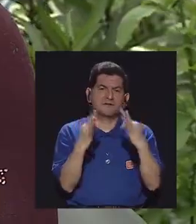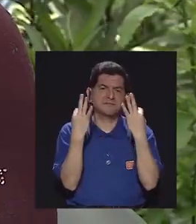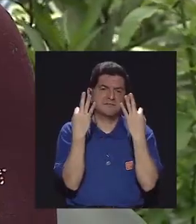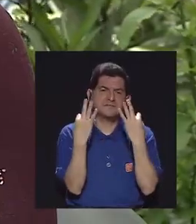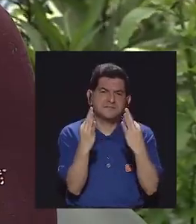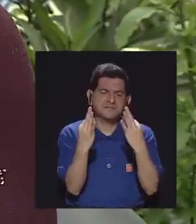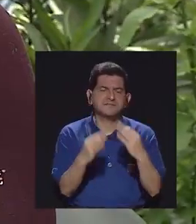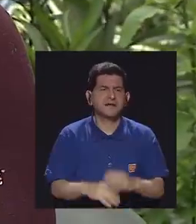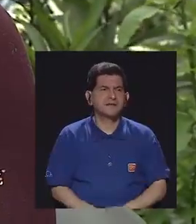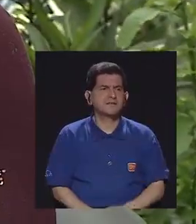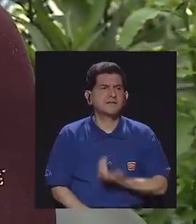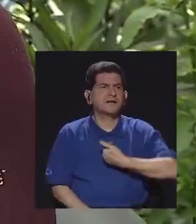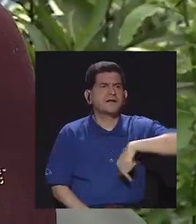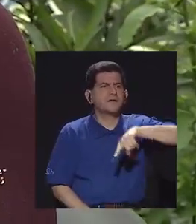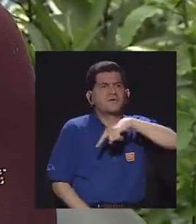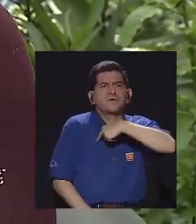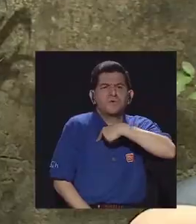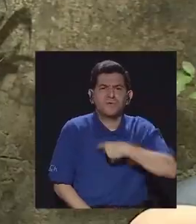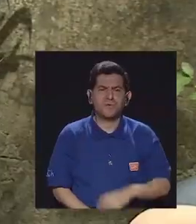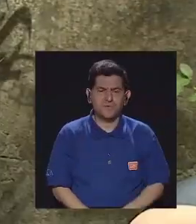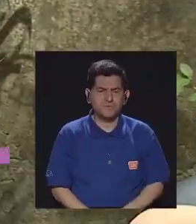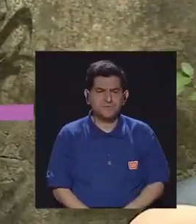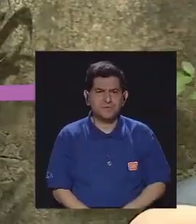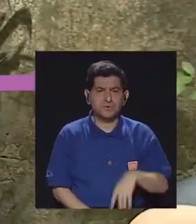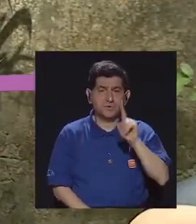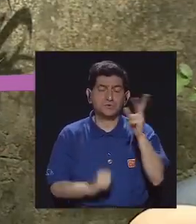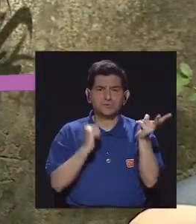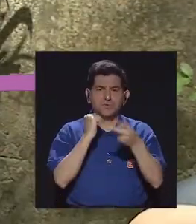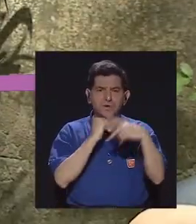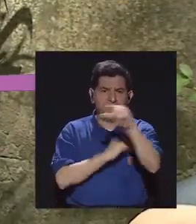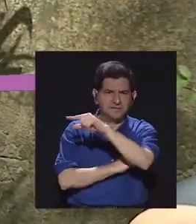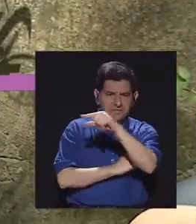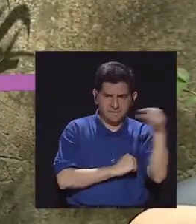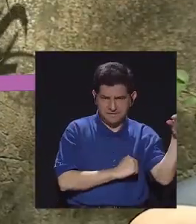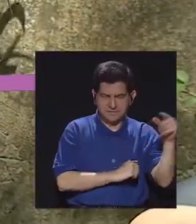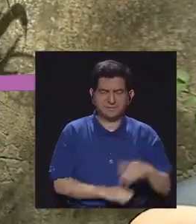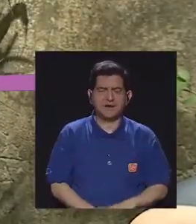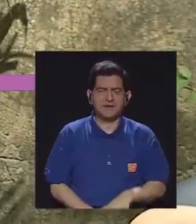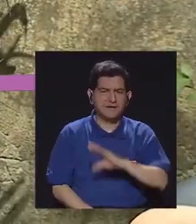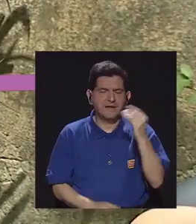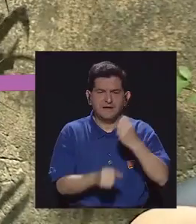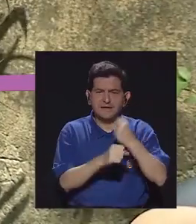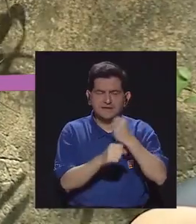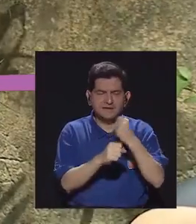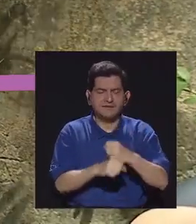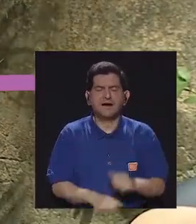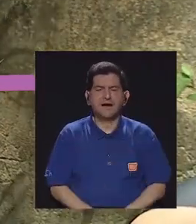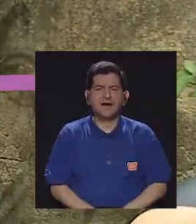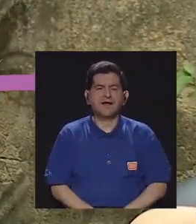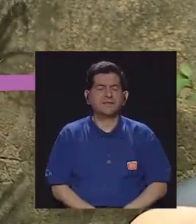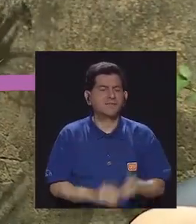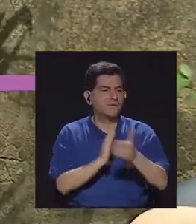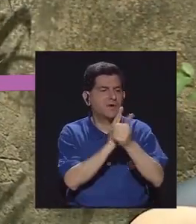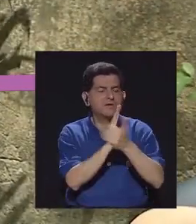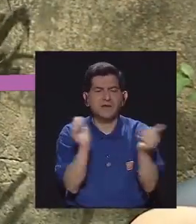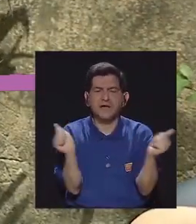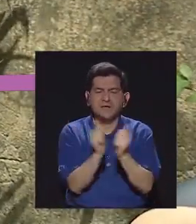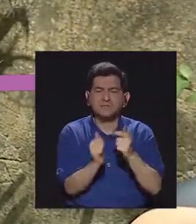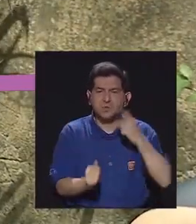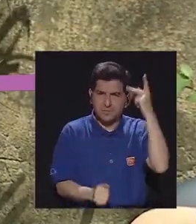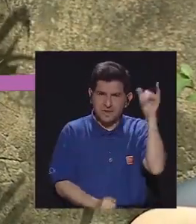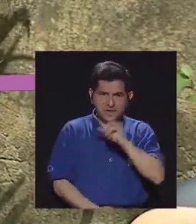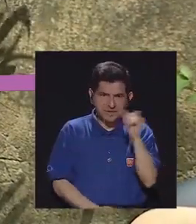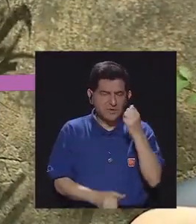tratamos de hacerlo, bueno, se hace una vez por semana, y se van trabajando igual las habilidades con los papás, las mismas